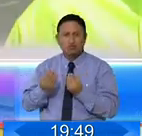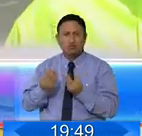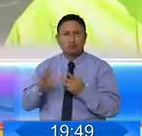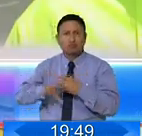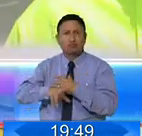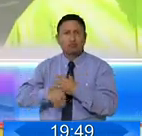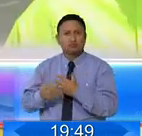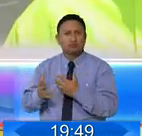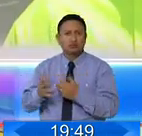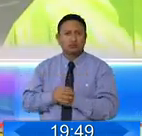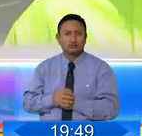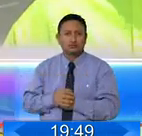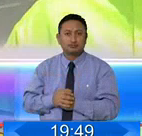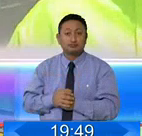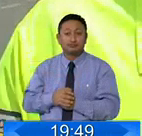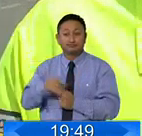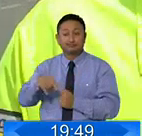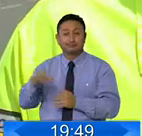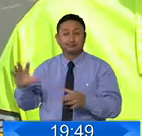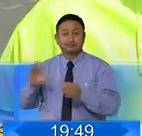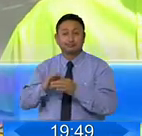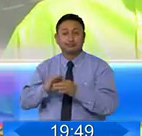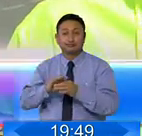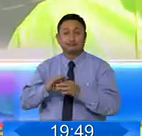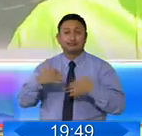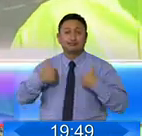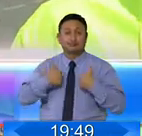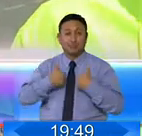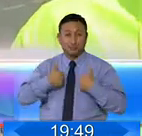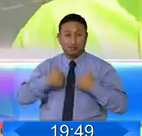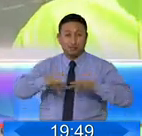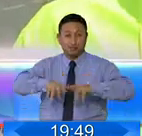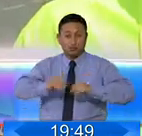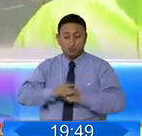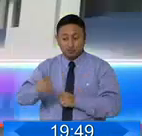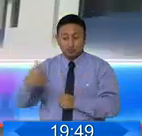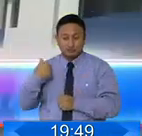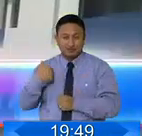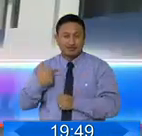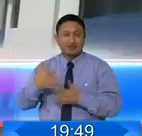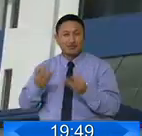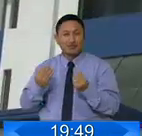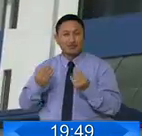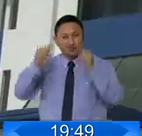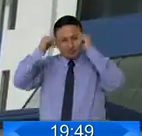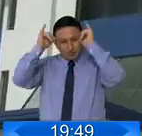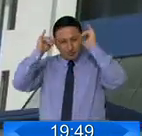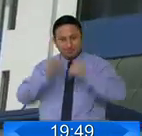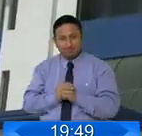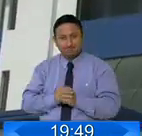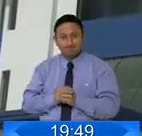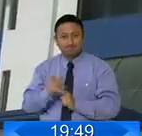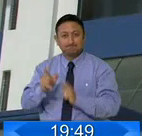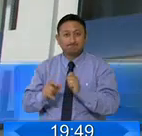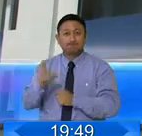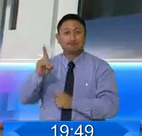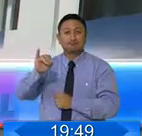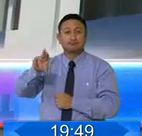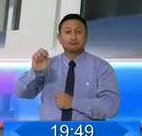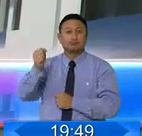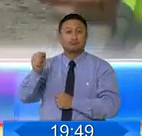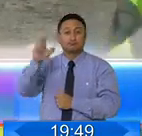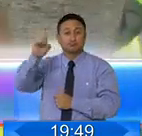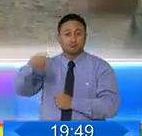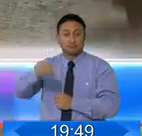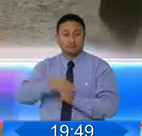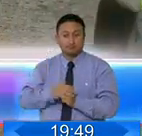Está relacionado con el abigeato porque estas personas mantenían ganado. Los agentes investigadores de la DINASET presumen que las